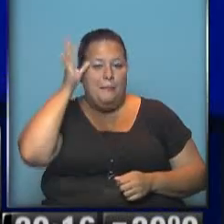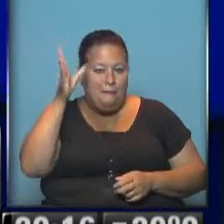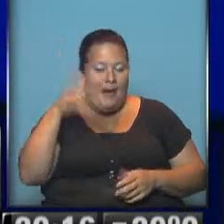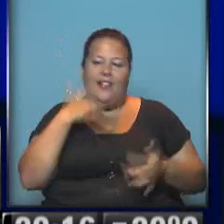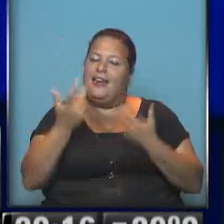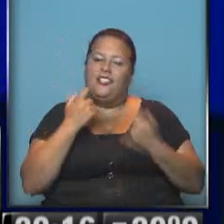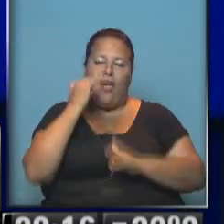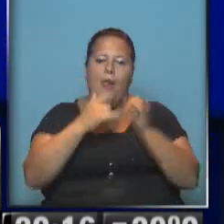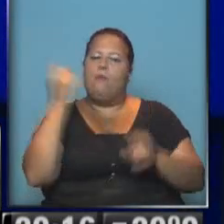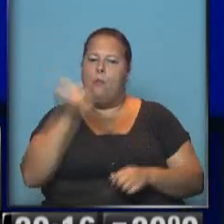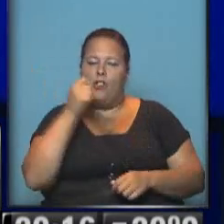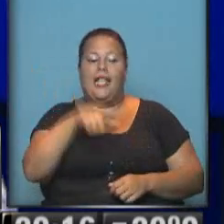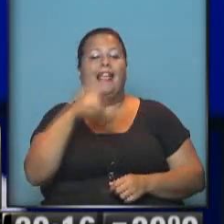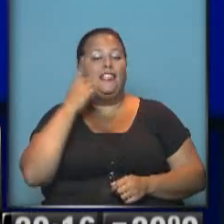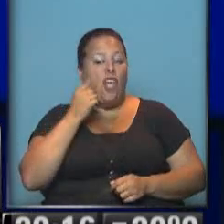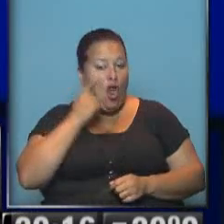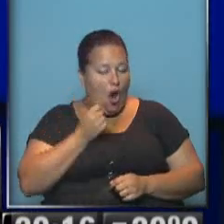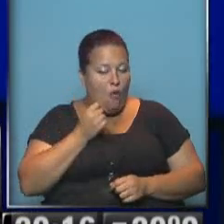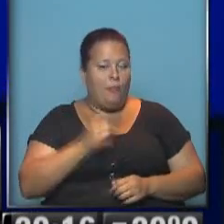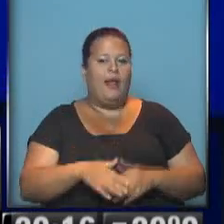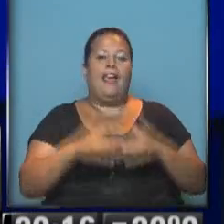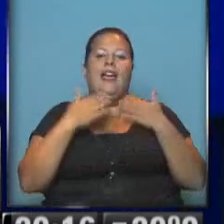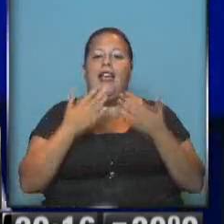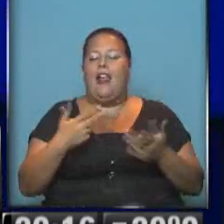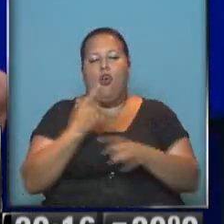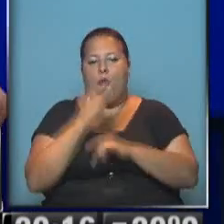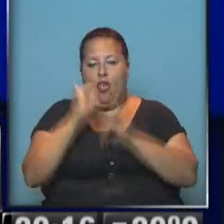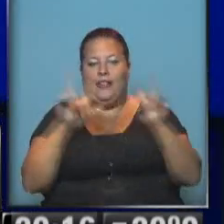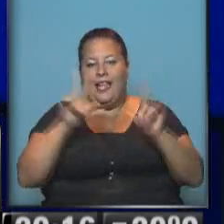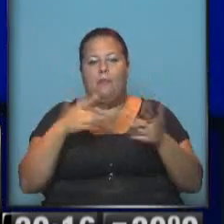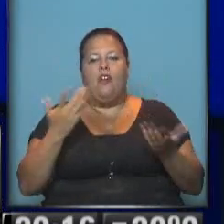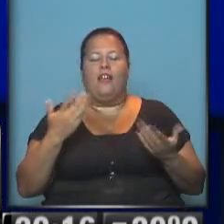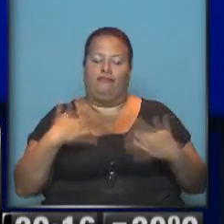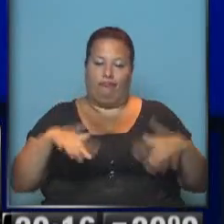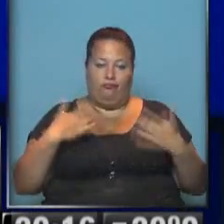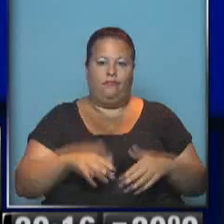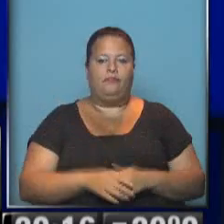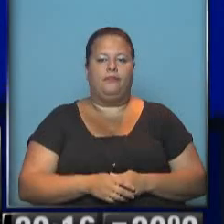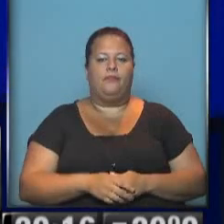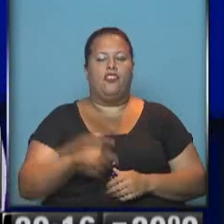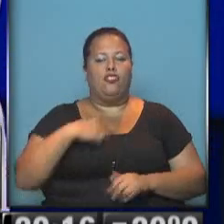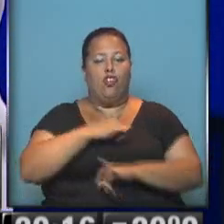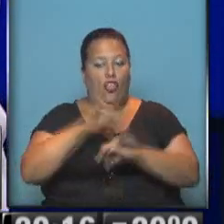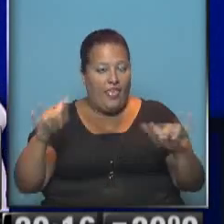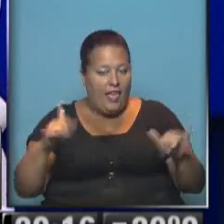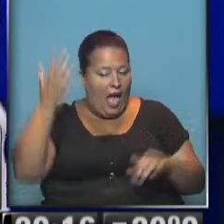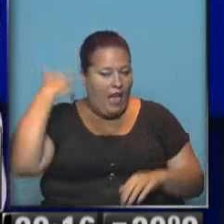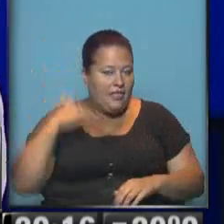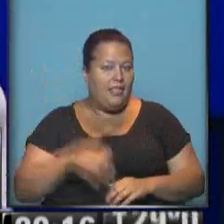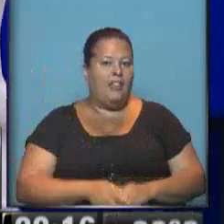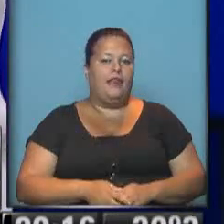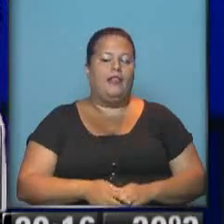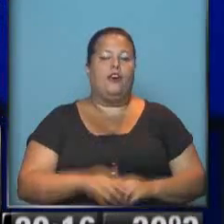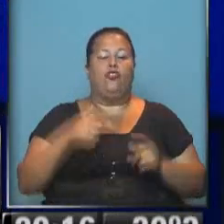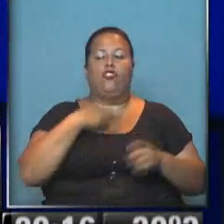quiero decir porque es muy importante, este señor, gracias a algo que no puedo decir por televisión porque es muy fuerte, que dije, al